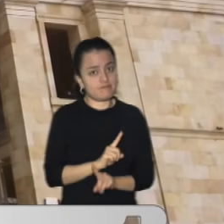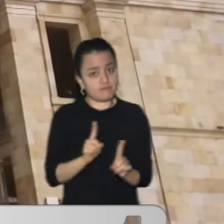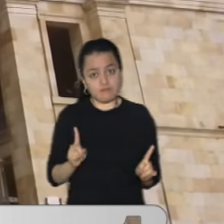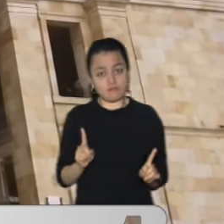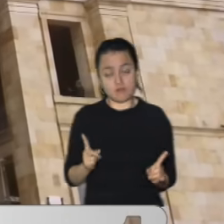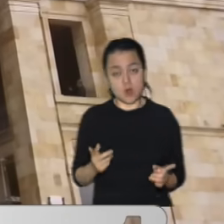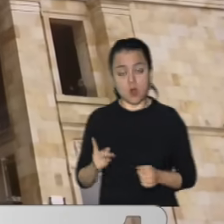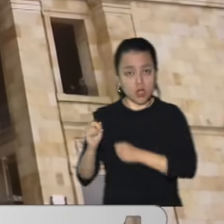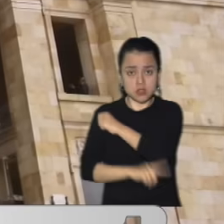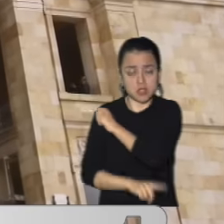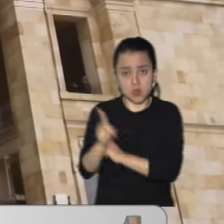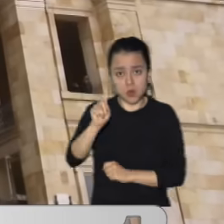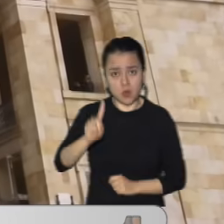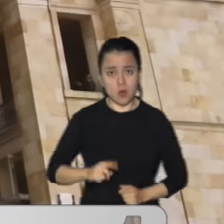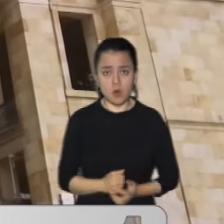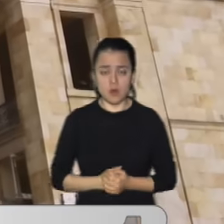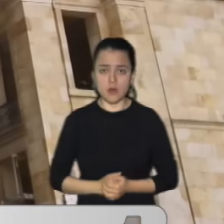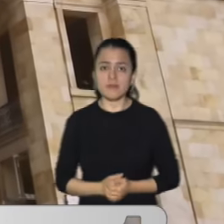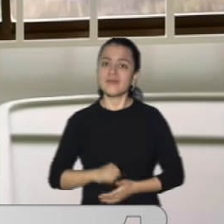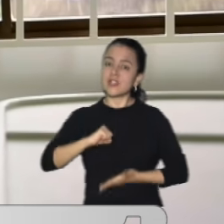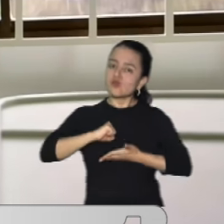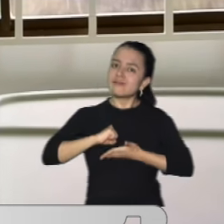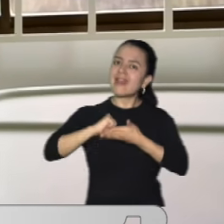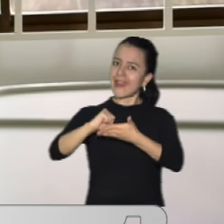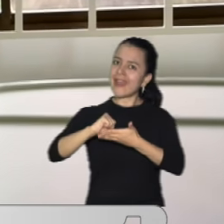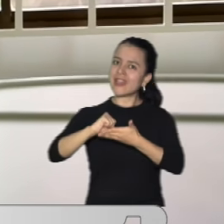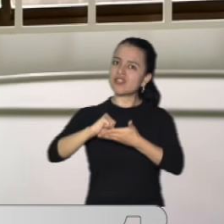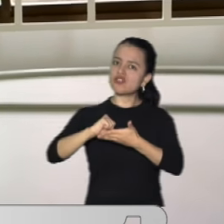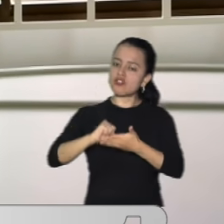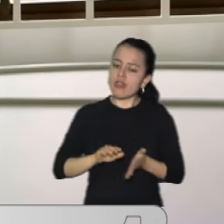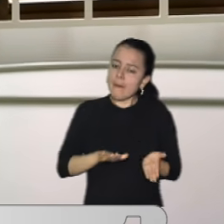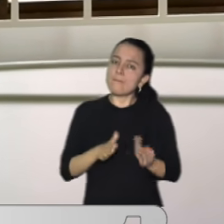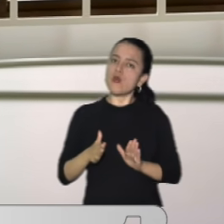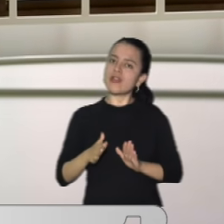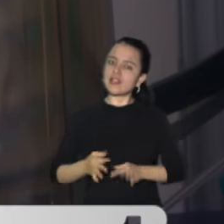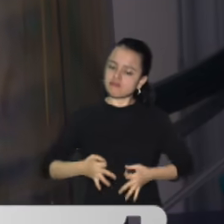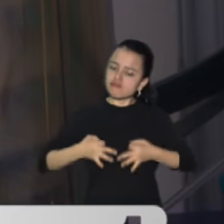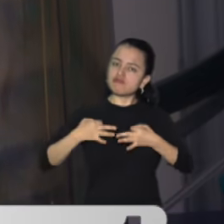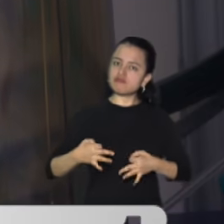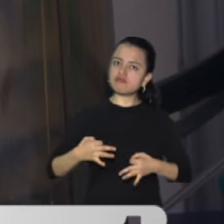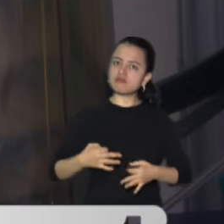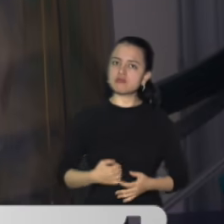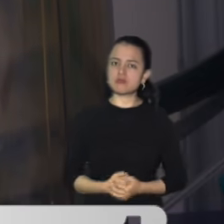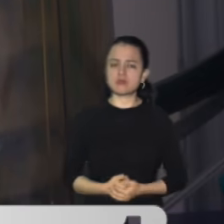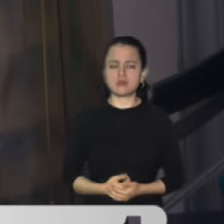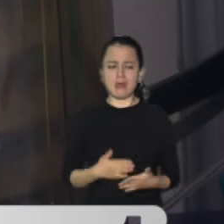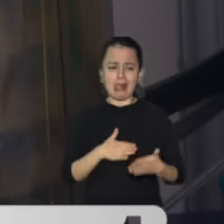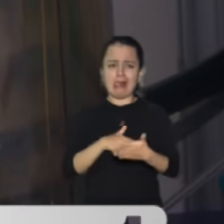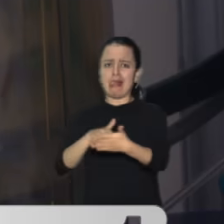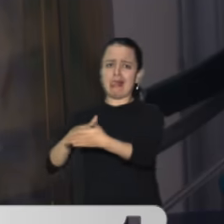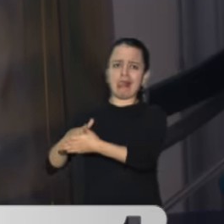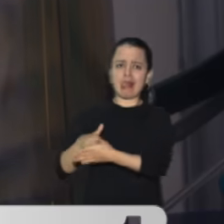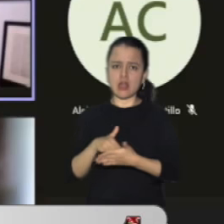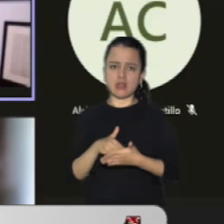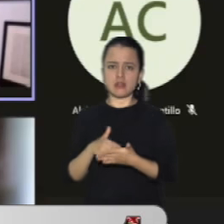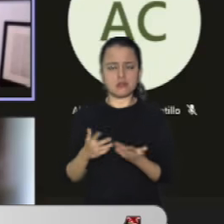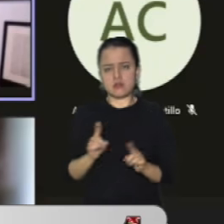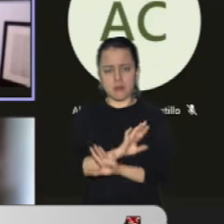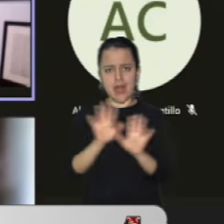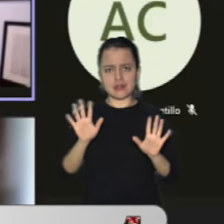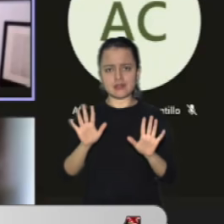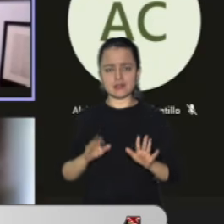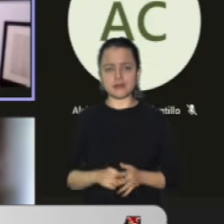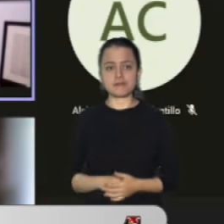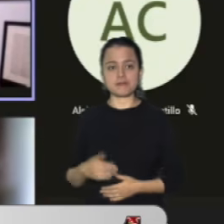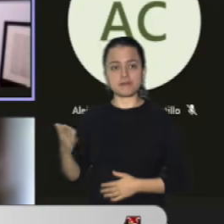Congreso para que avance en la protección del derecho fundamental a morir dignamente para eliminar las barreras aún existentes. A pesar